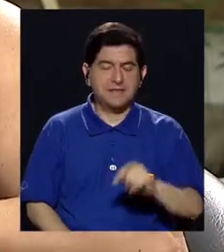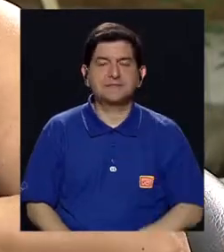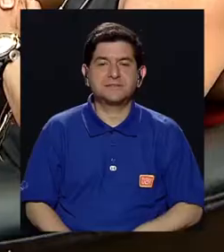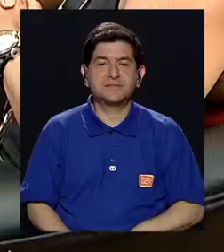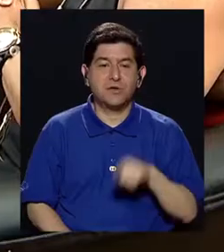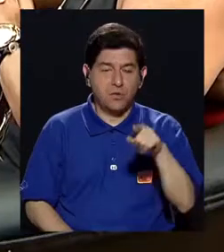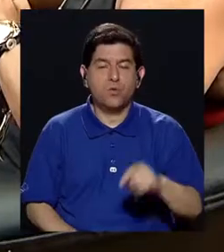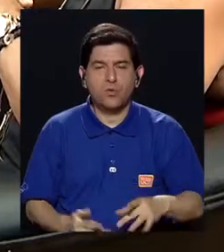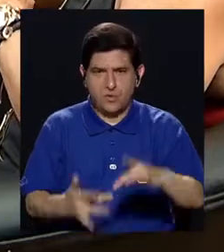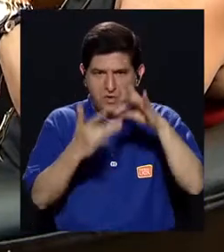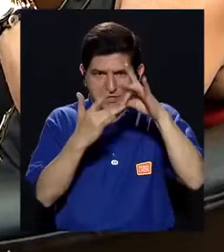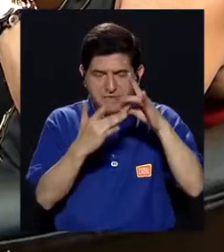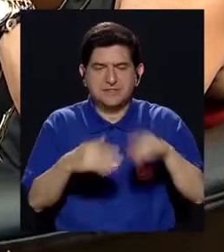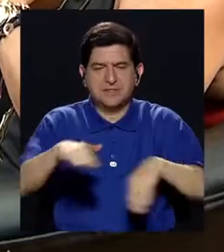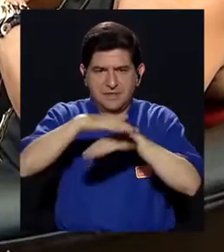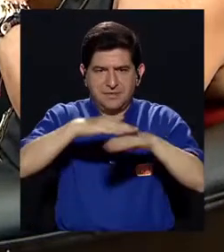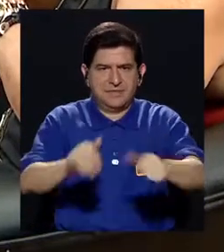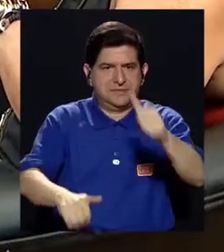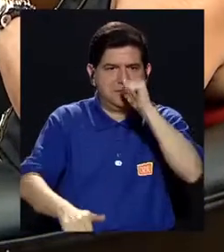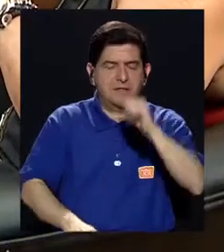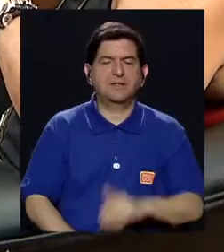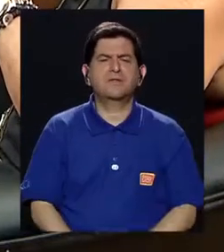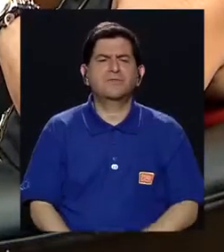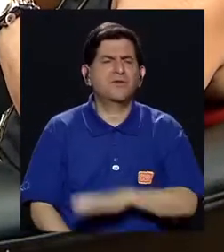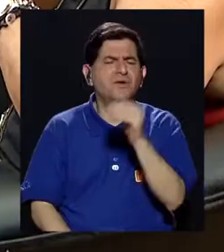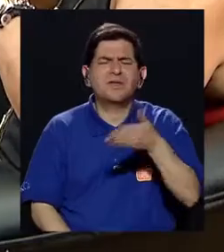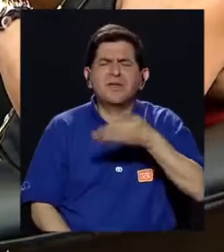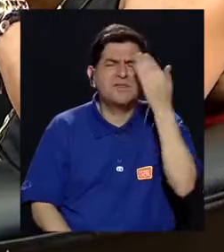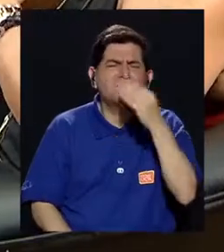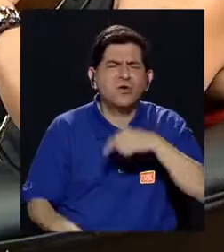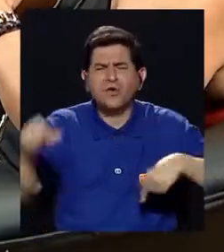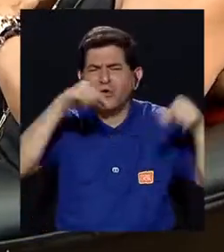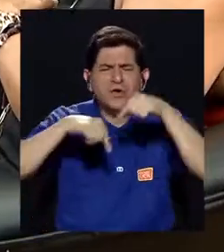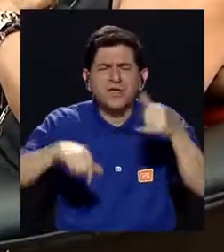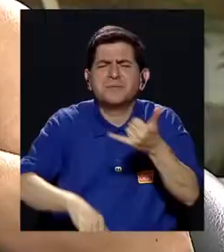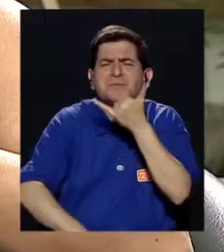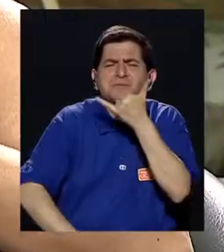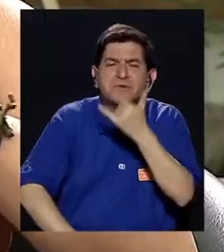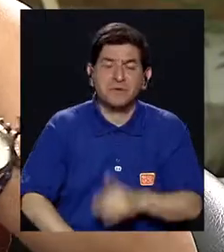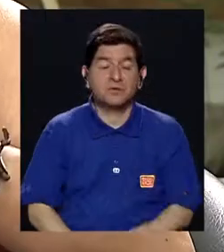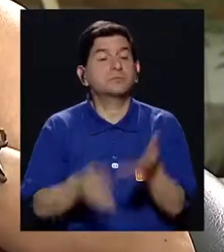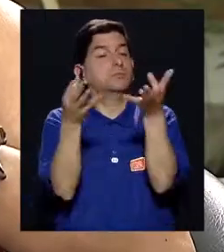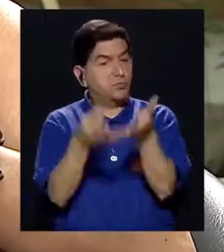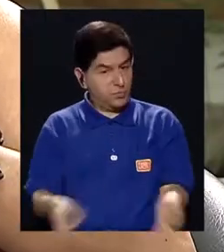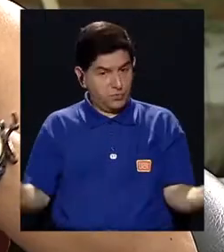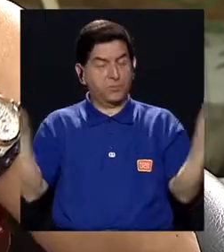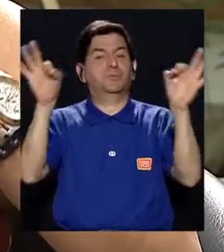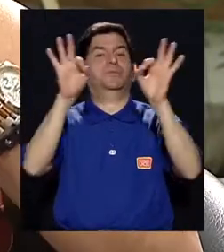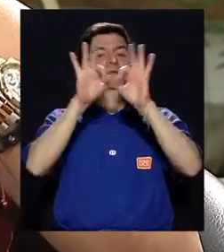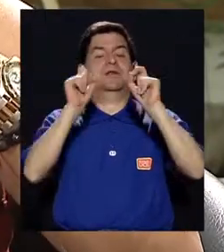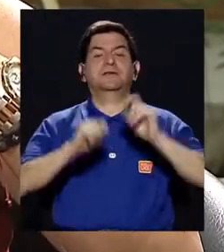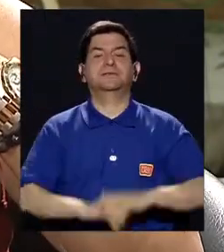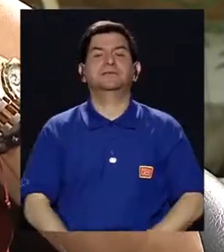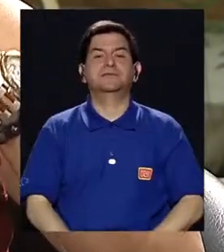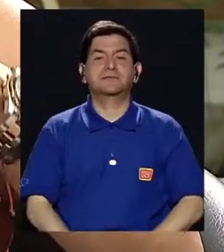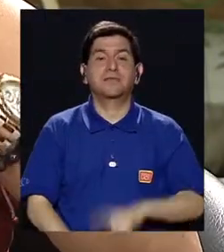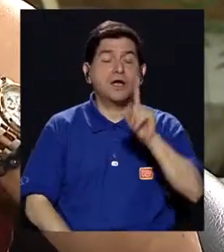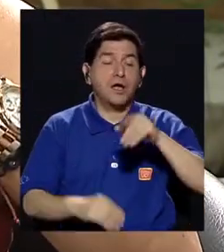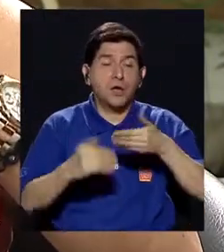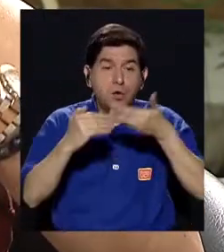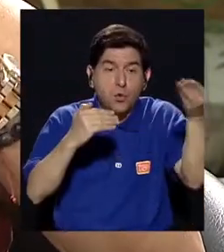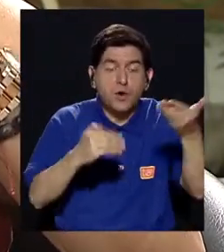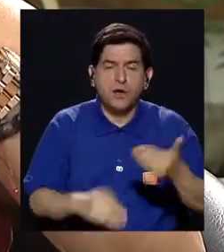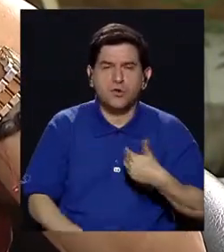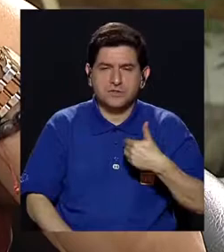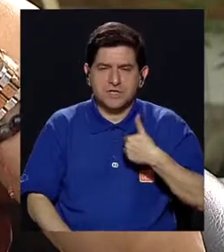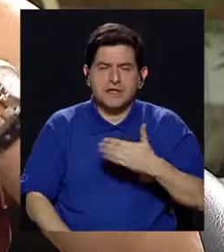agua. Doctora, y en esos 30 segundos que nos quedan con respecto a los olores y los químicos, sí, que pasan. Sí, esto también es importante. Una de las